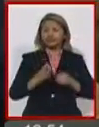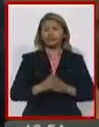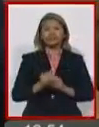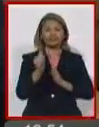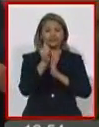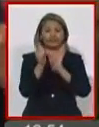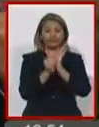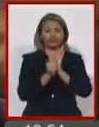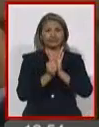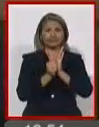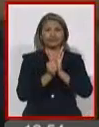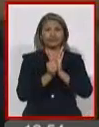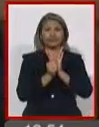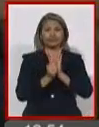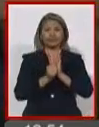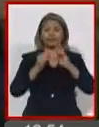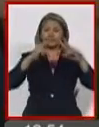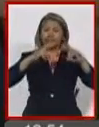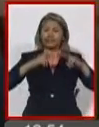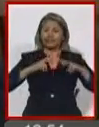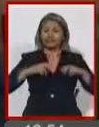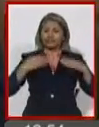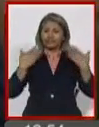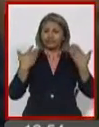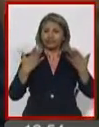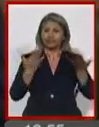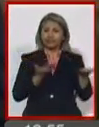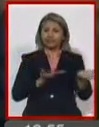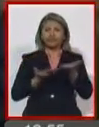públicas, y ese análisis lo vamos a